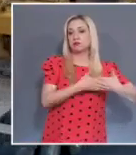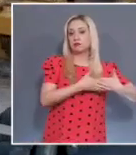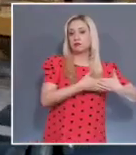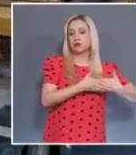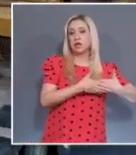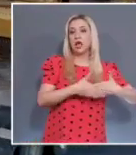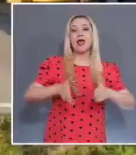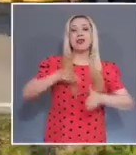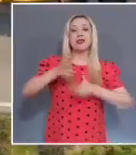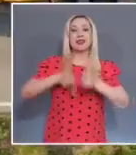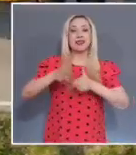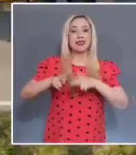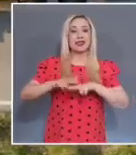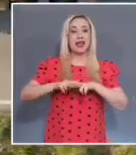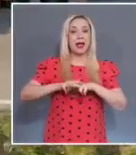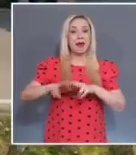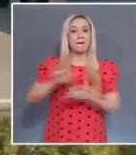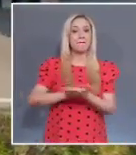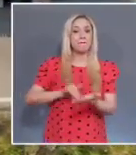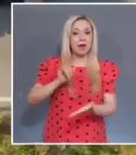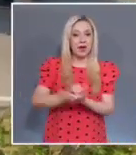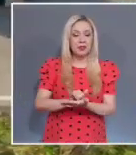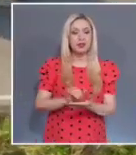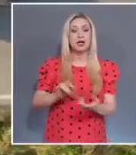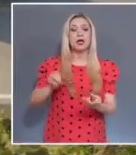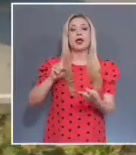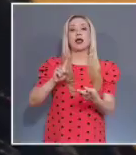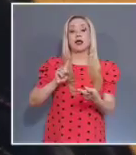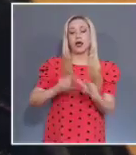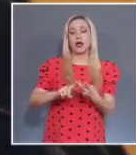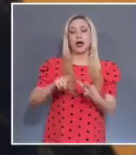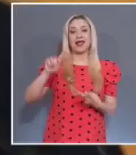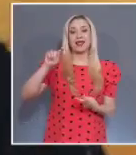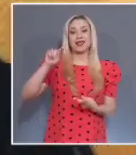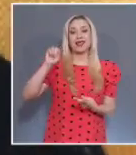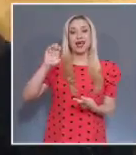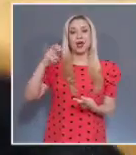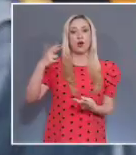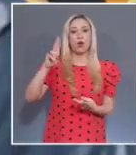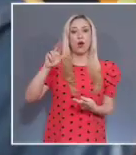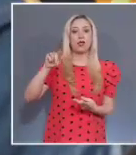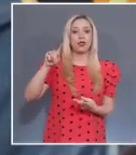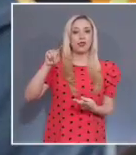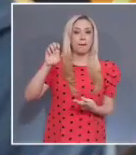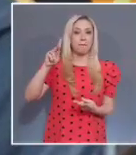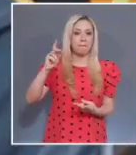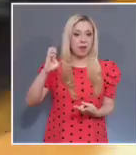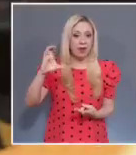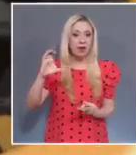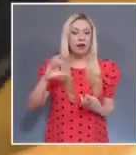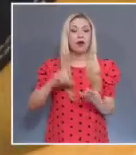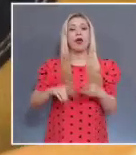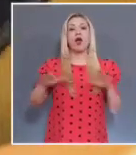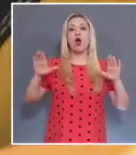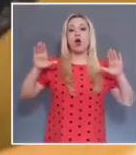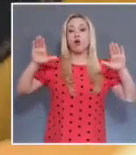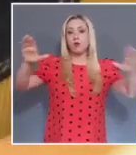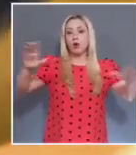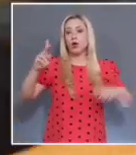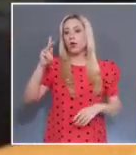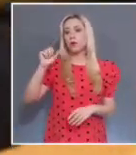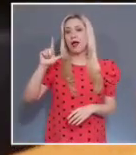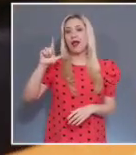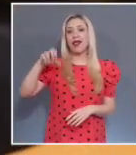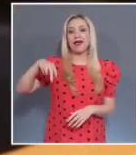Corredor Interoceánico del Istmo, de Tehuantepec y de los aeropuertos internacionales de Palenque, Chiapas, de Chetumal y